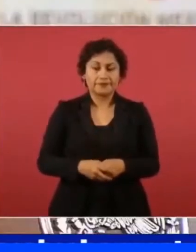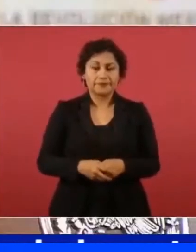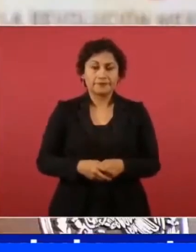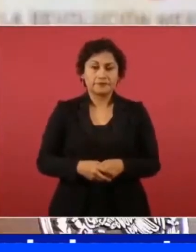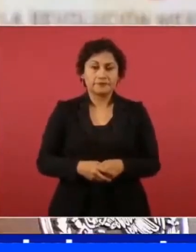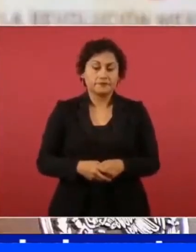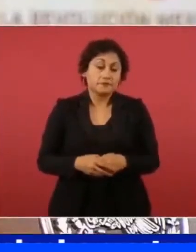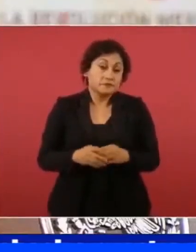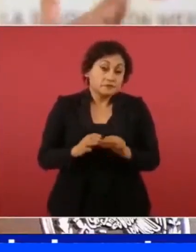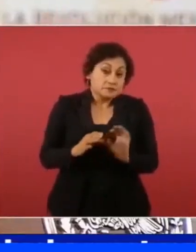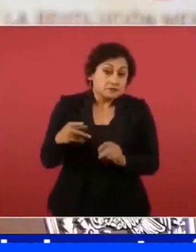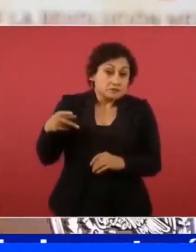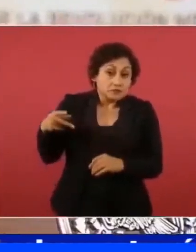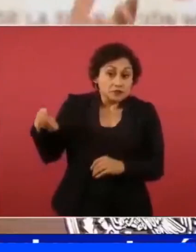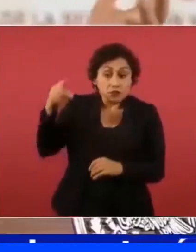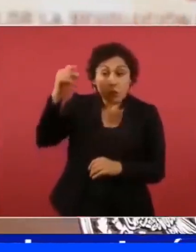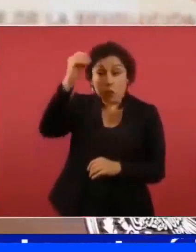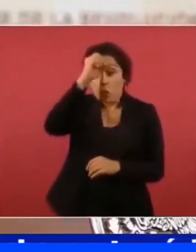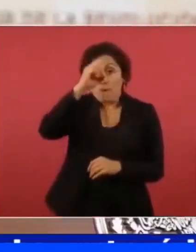O sea, a él le parece